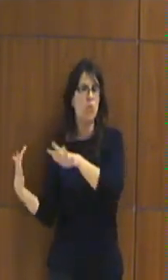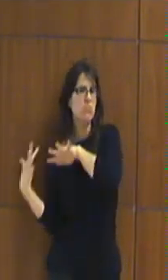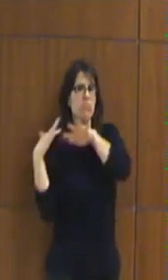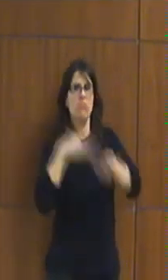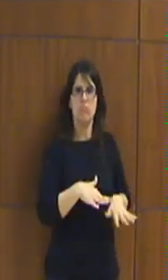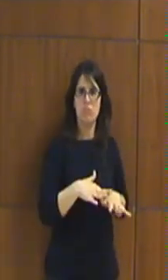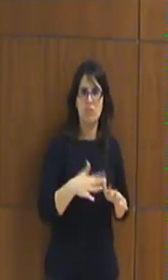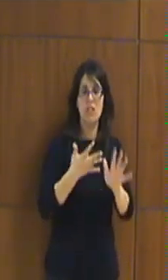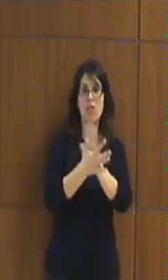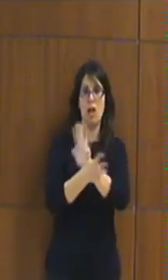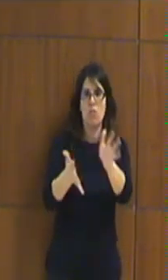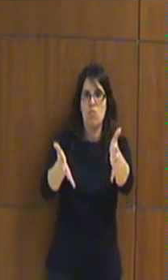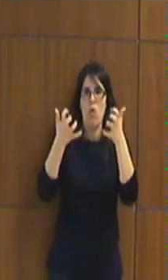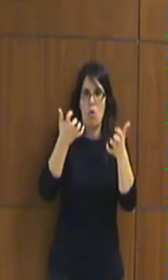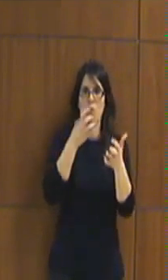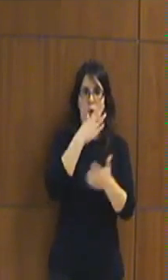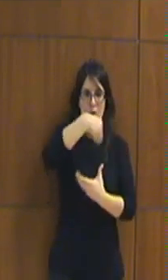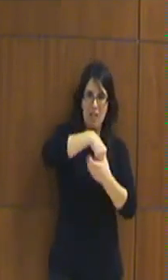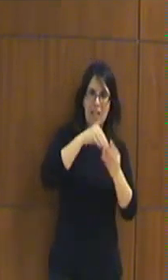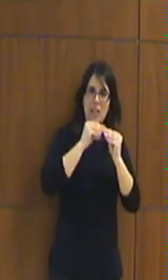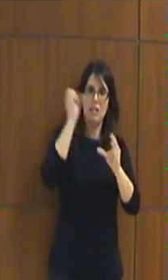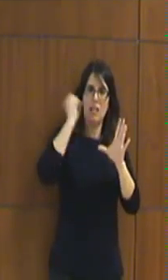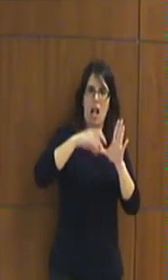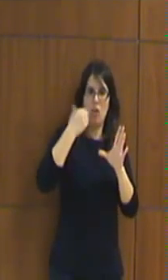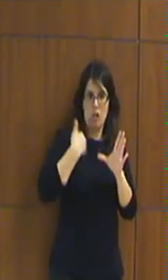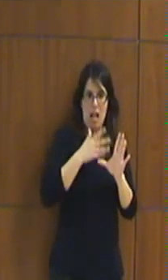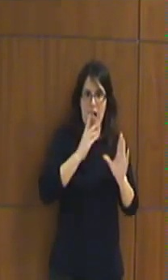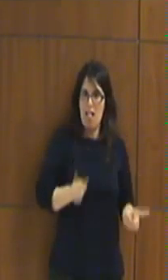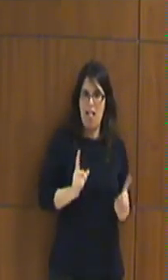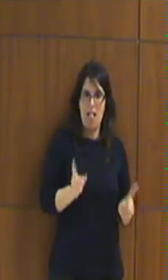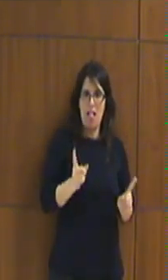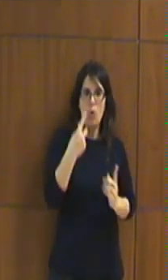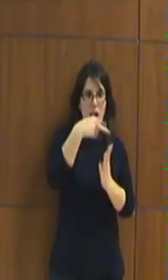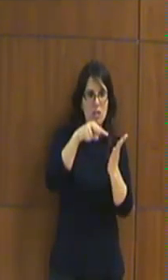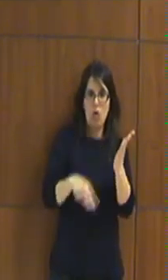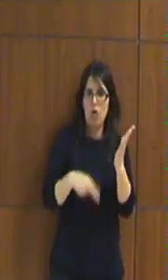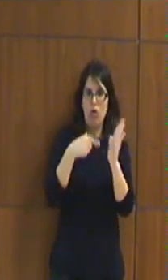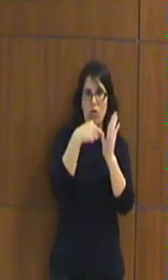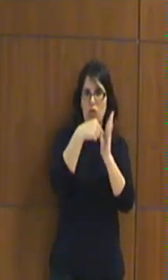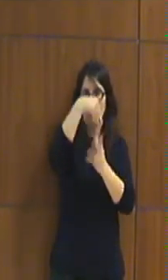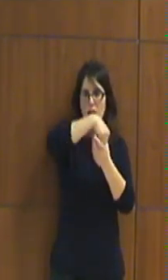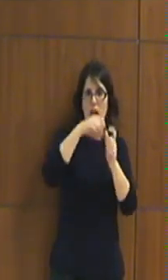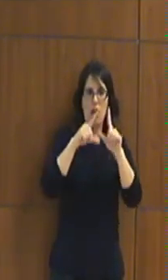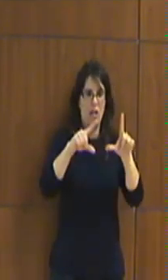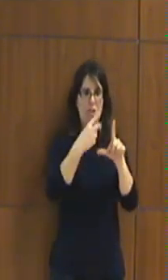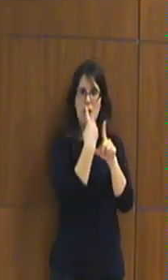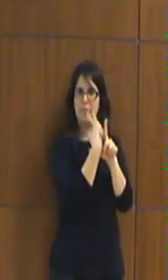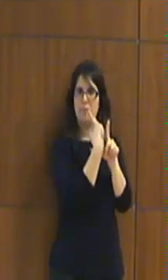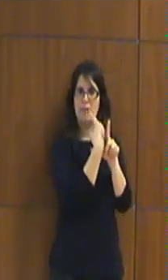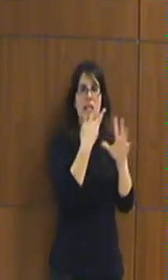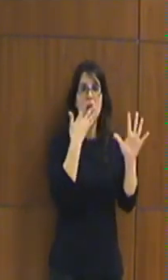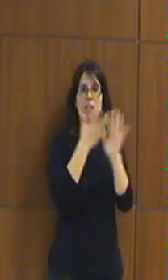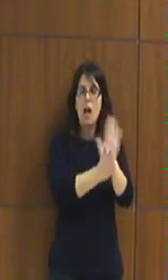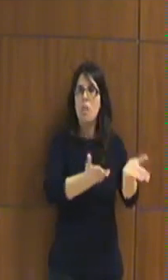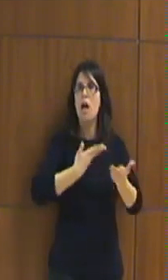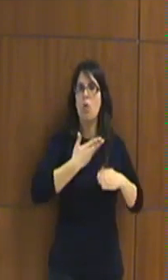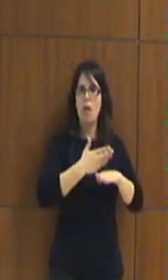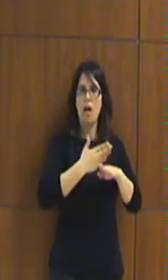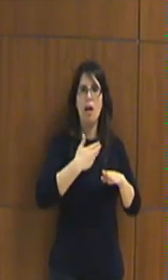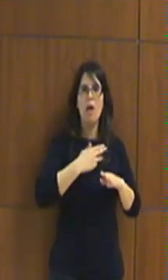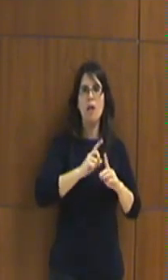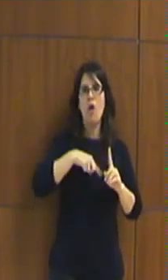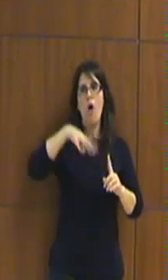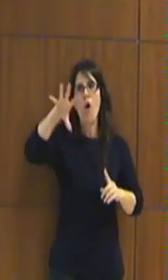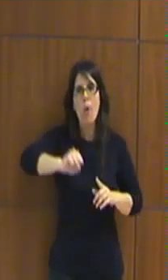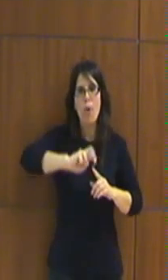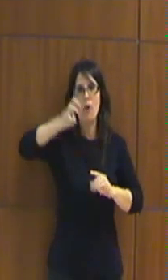sí un producto de apoyo que le ayuda, que es un lector de pantalla, que le ayuda a manejar el teléfono sin ninguna necesidad de instalar ningún otro software adicional,